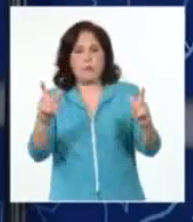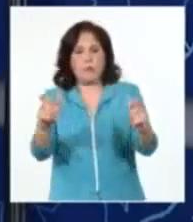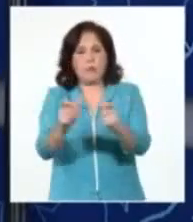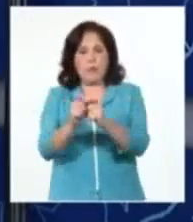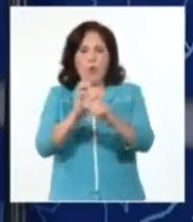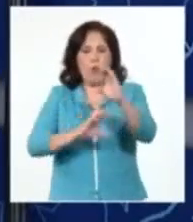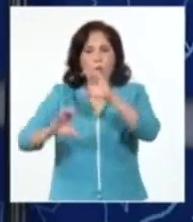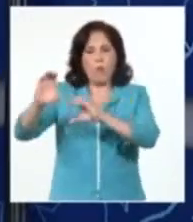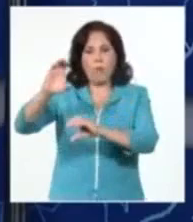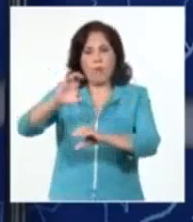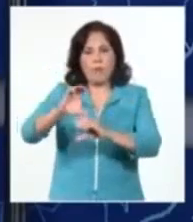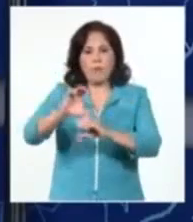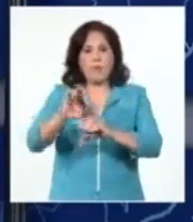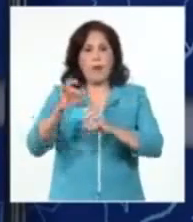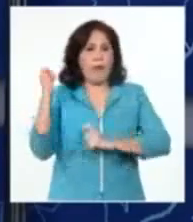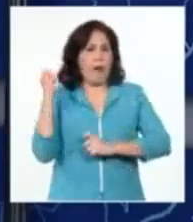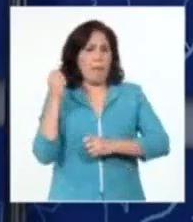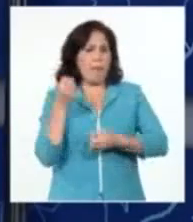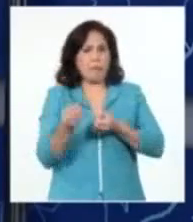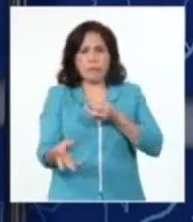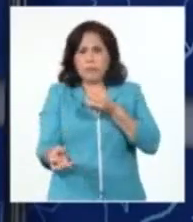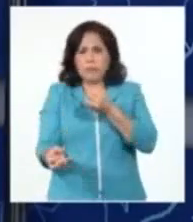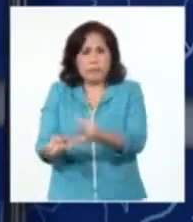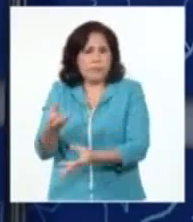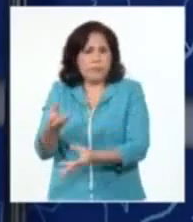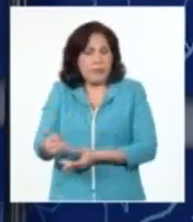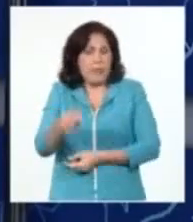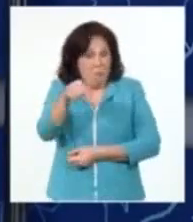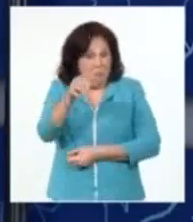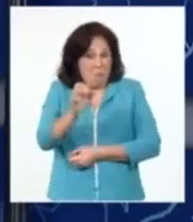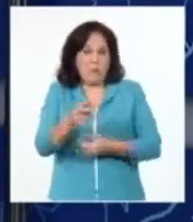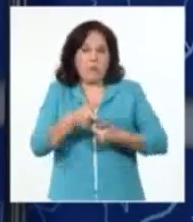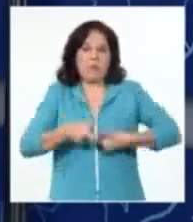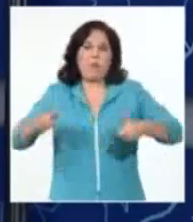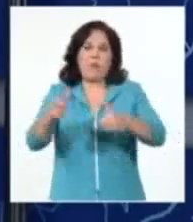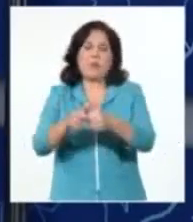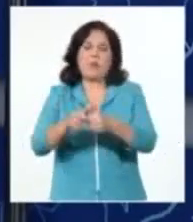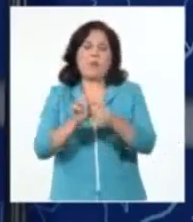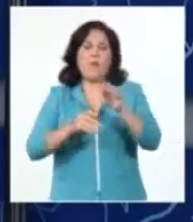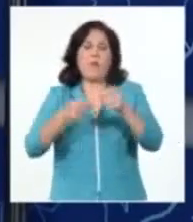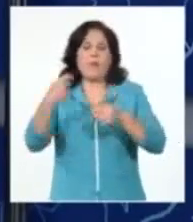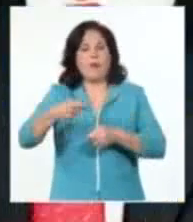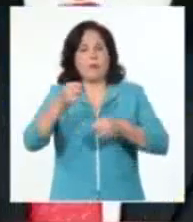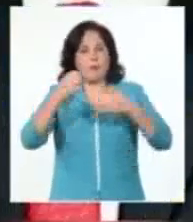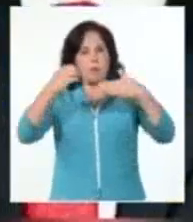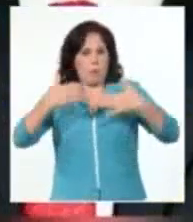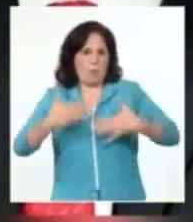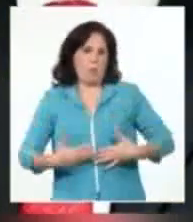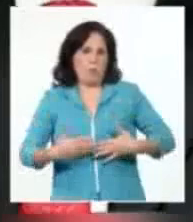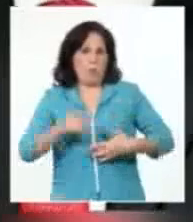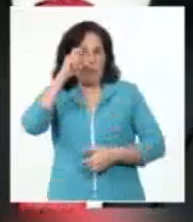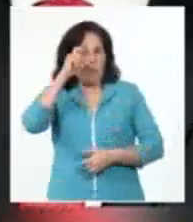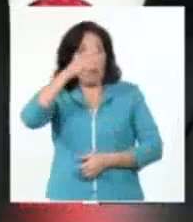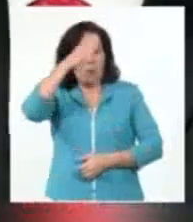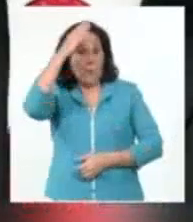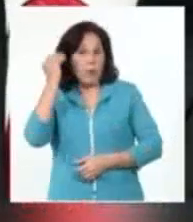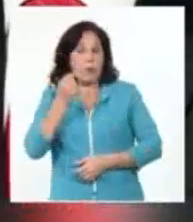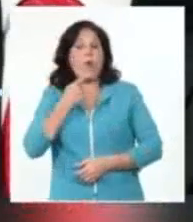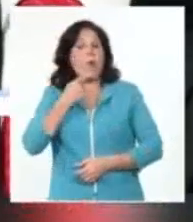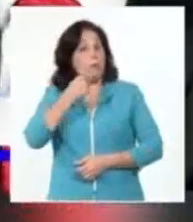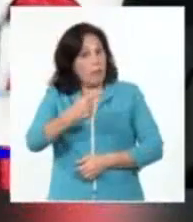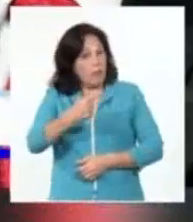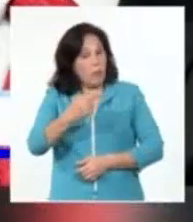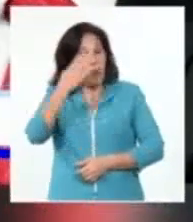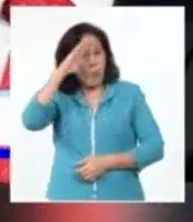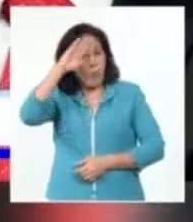Conferencia de Desarme y del 52 periodo ordinario de sesiones del Consejo de Derechos Humanos. El canciller cubano reafirmó la posición de la